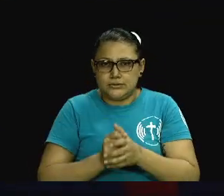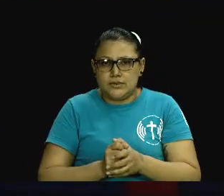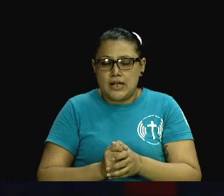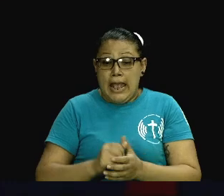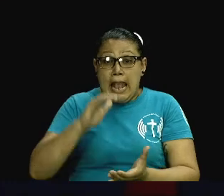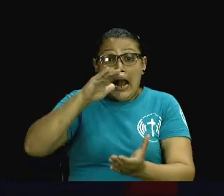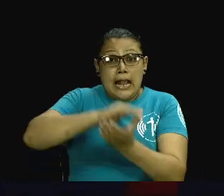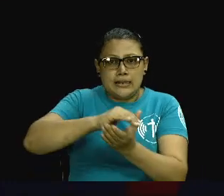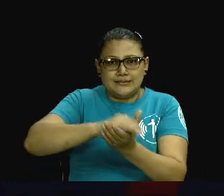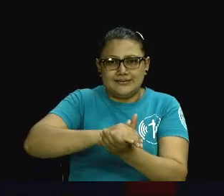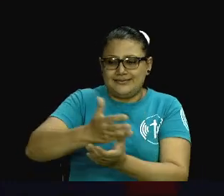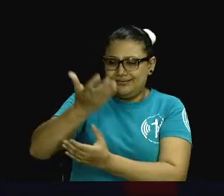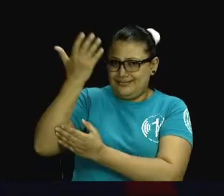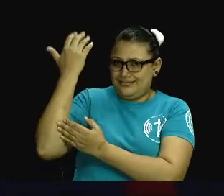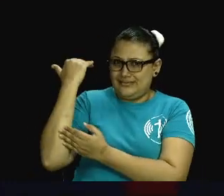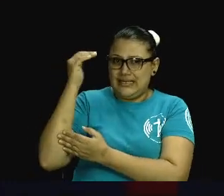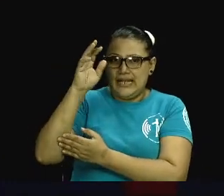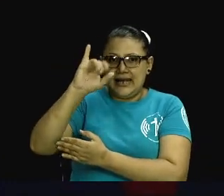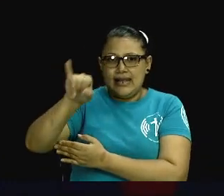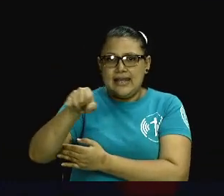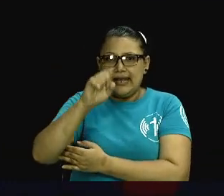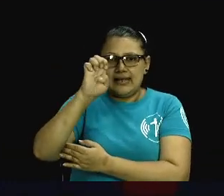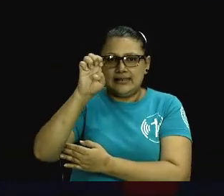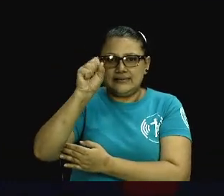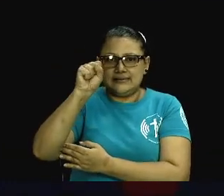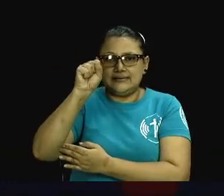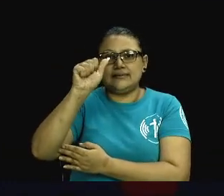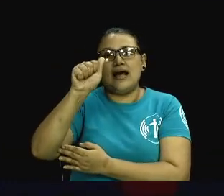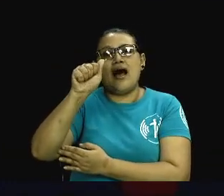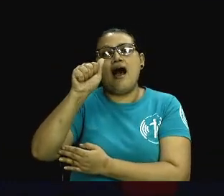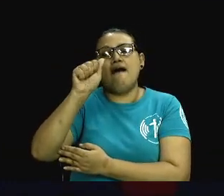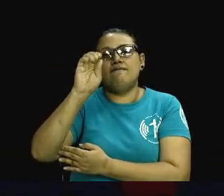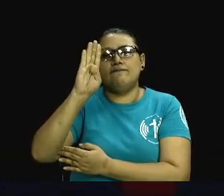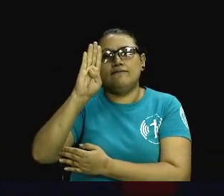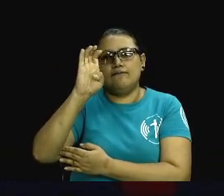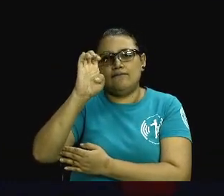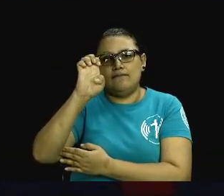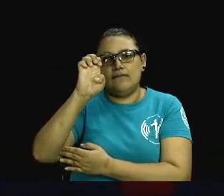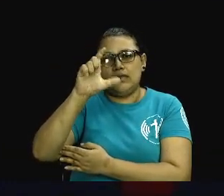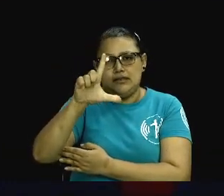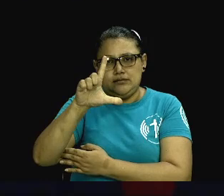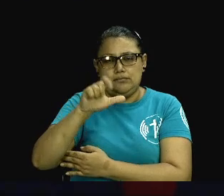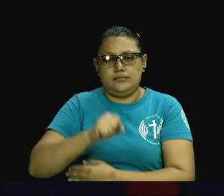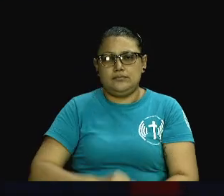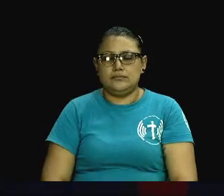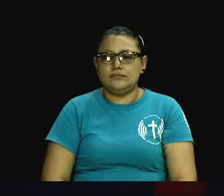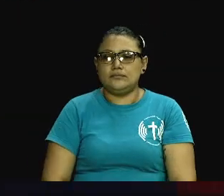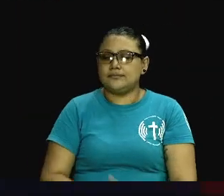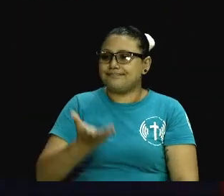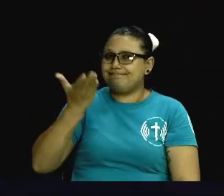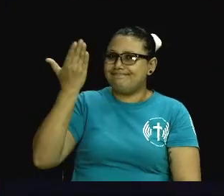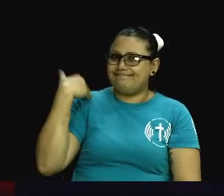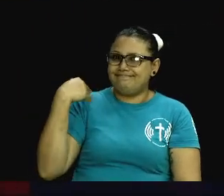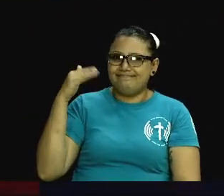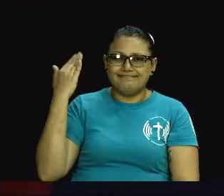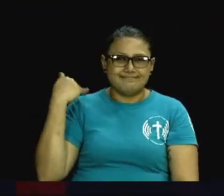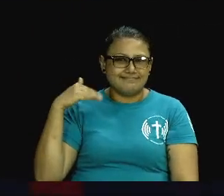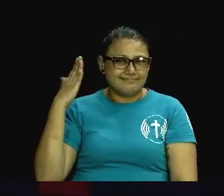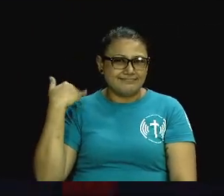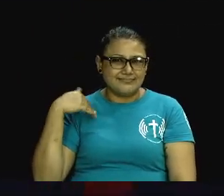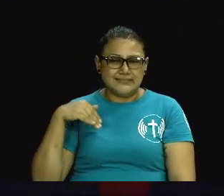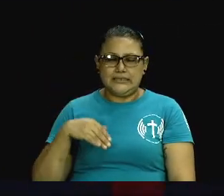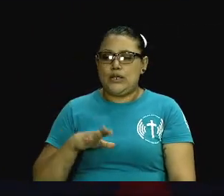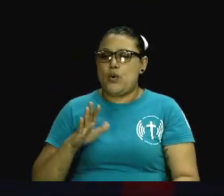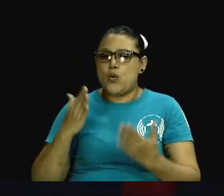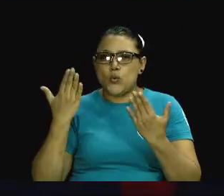abel se acuerda la gesta de él es abel venía de otro pueblo y había acostumbrado a adorar a